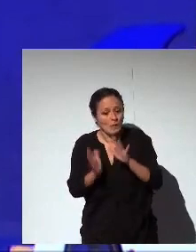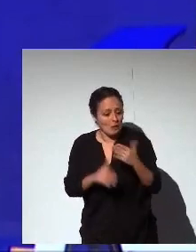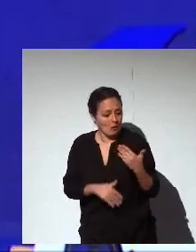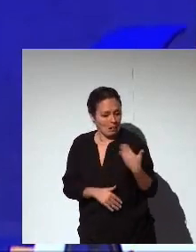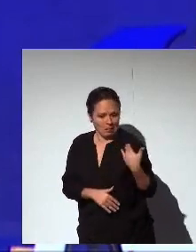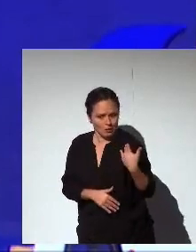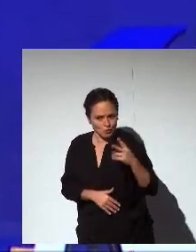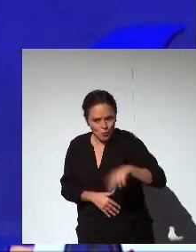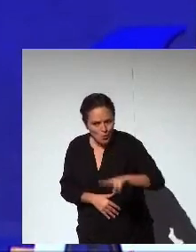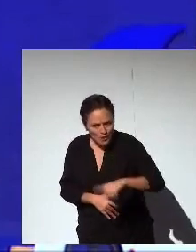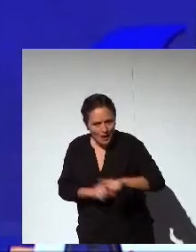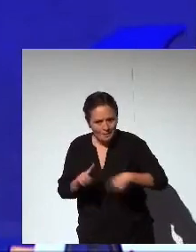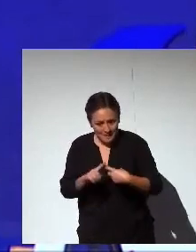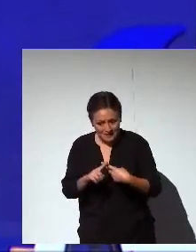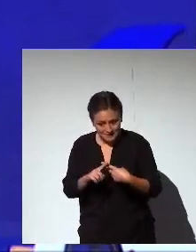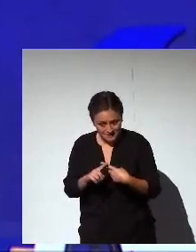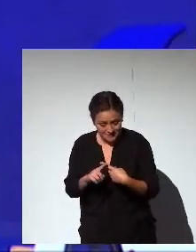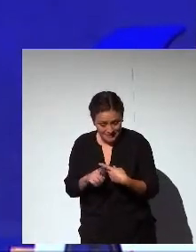que además tuviese un impacto real sobre